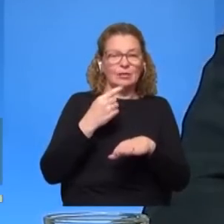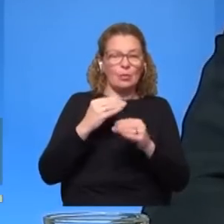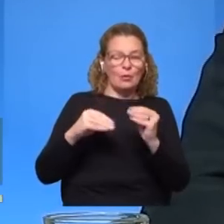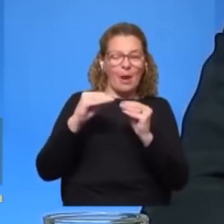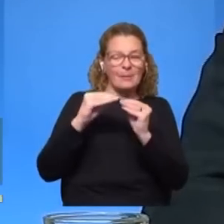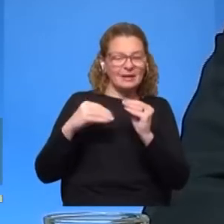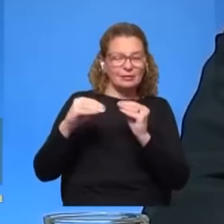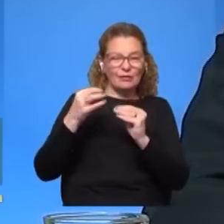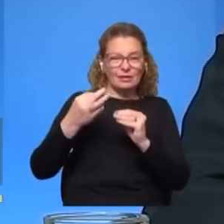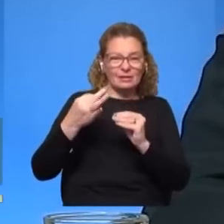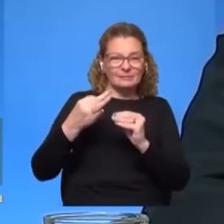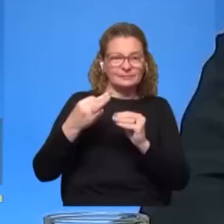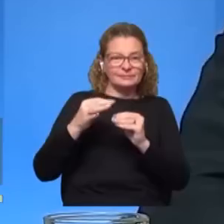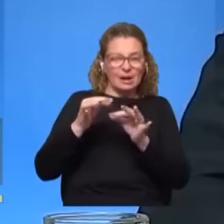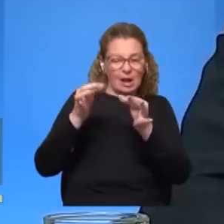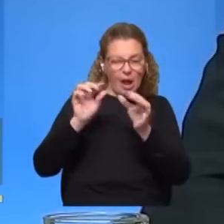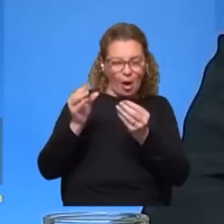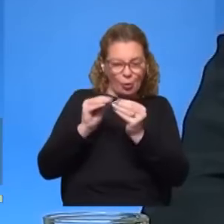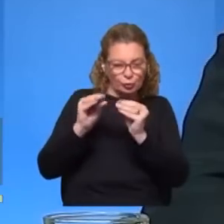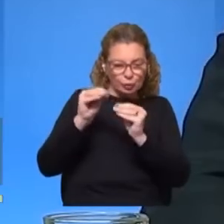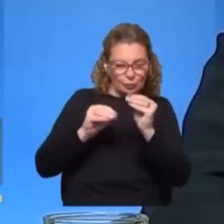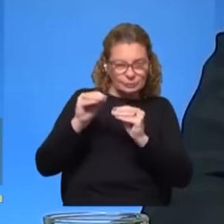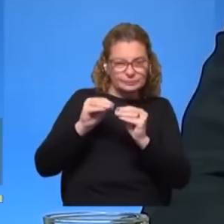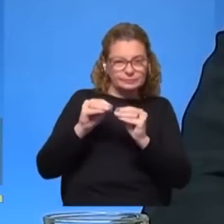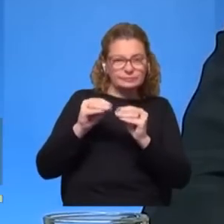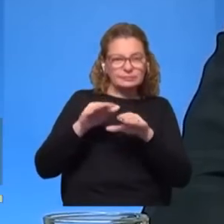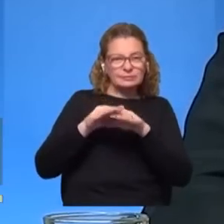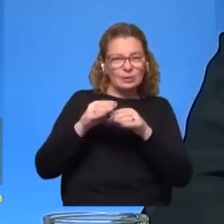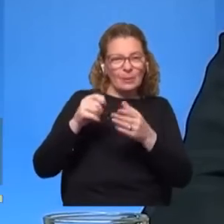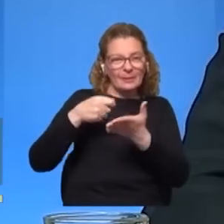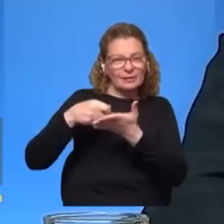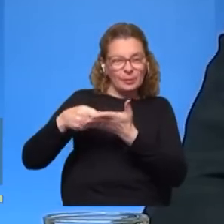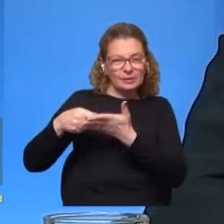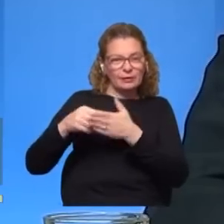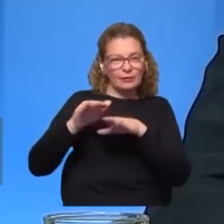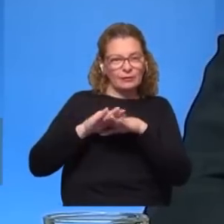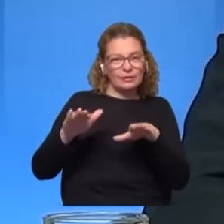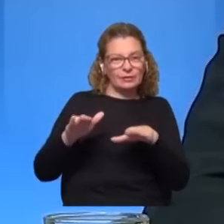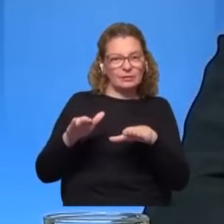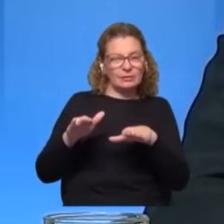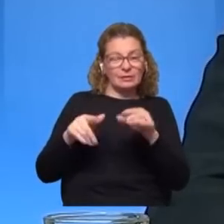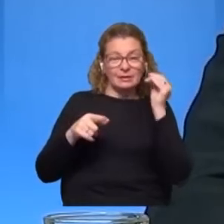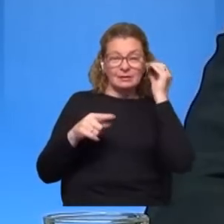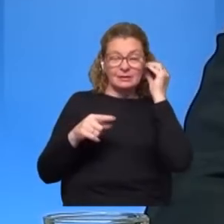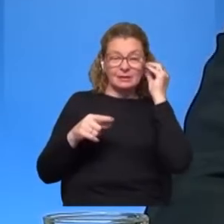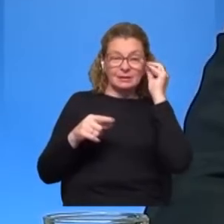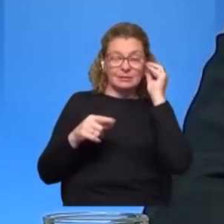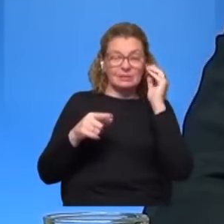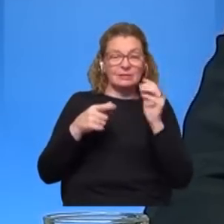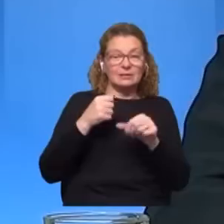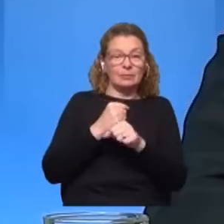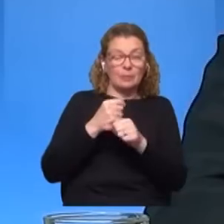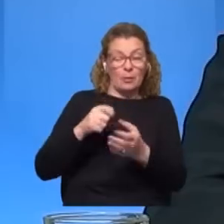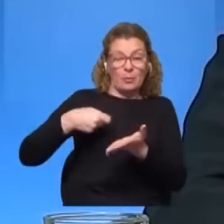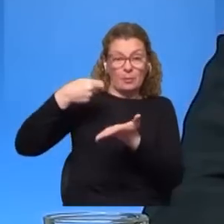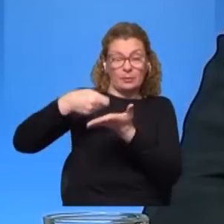hubo un aumento real sino que se ajustó un presupuesto que estaba fijo respecto a la gestión o el destino